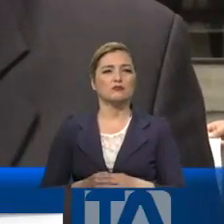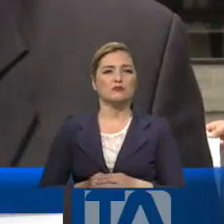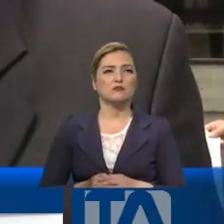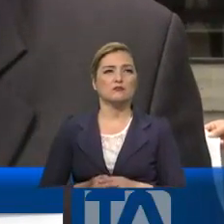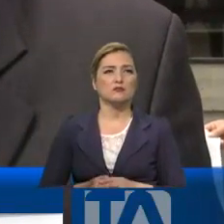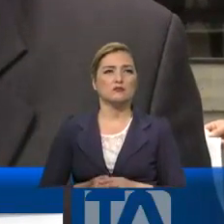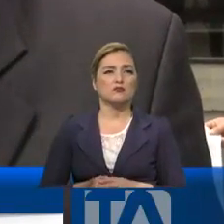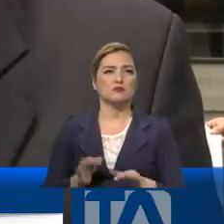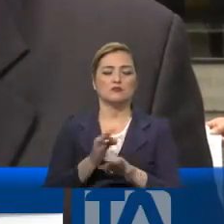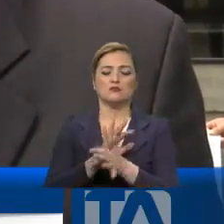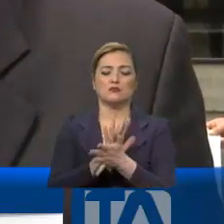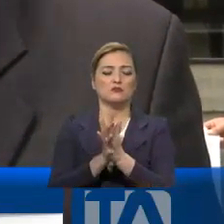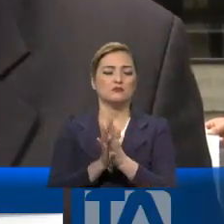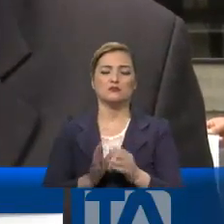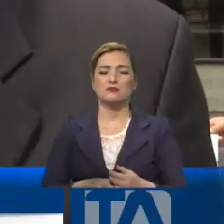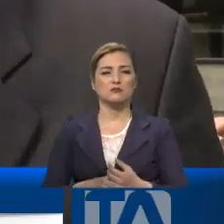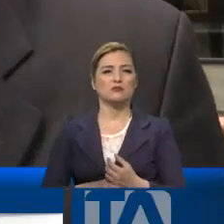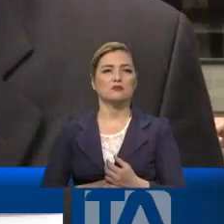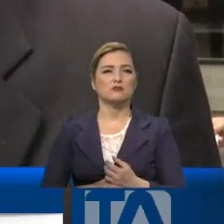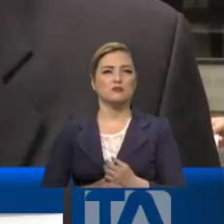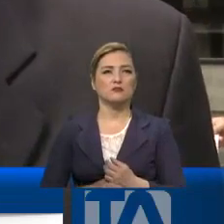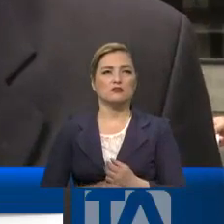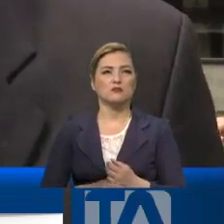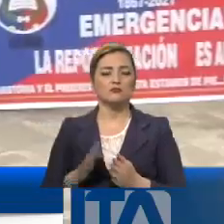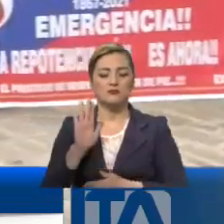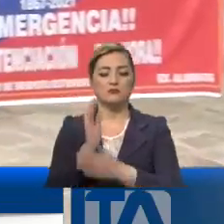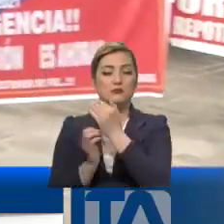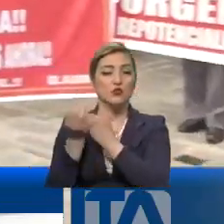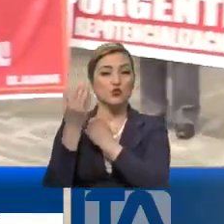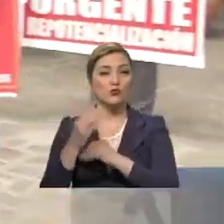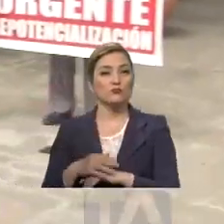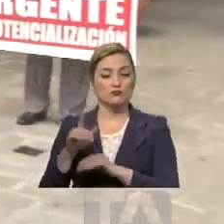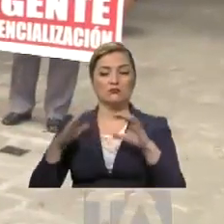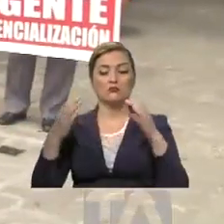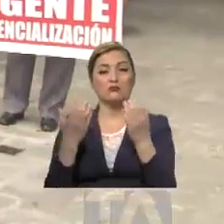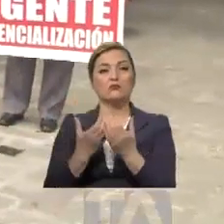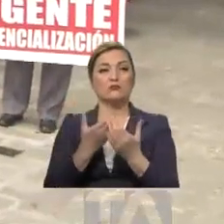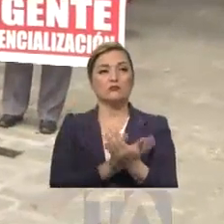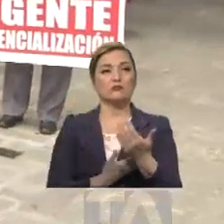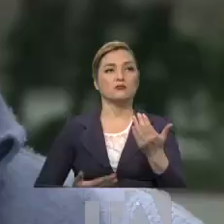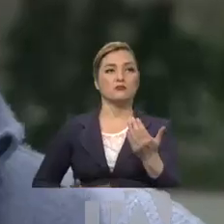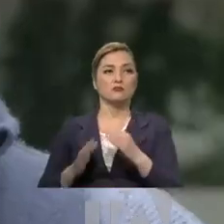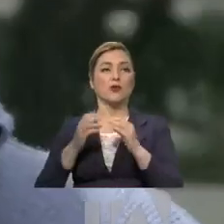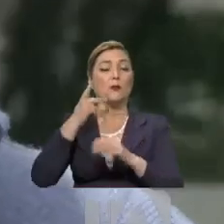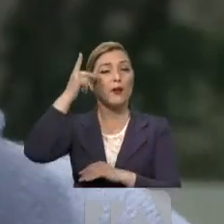pueda funcionar como adecuadamente se lo merece por su historia. Entre esta comisión estuvo el presidente del